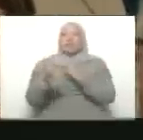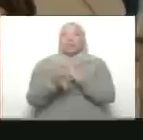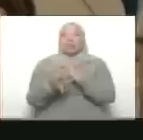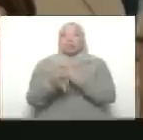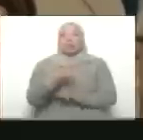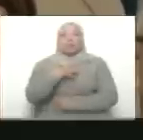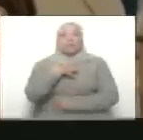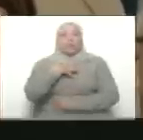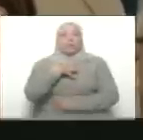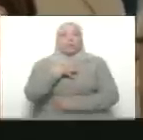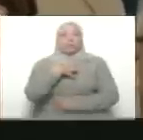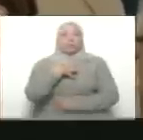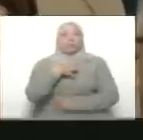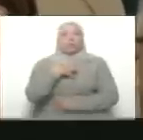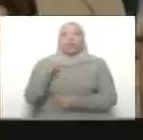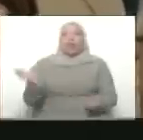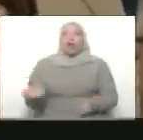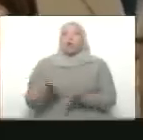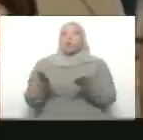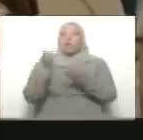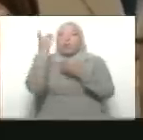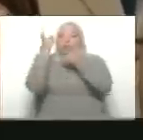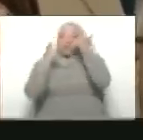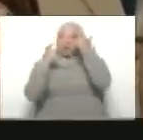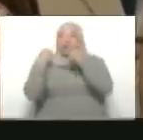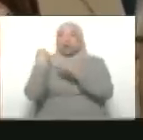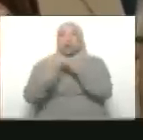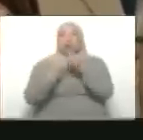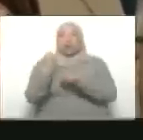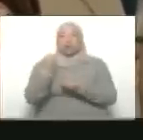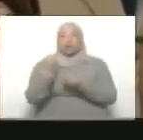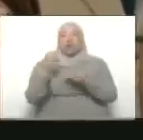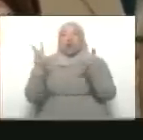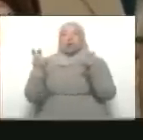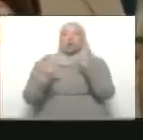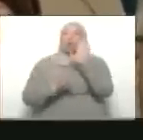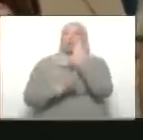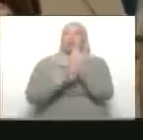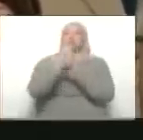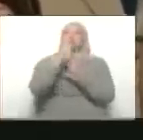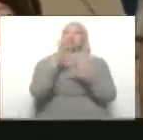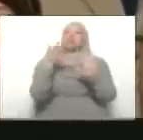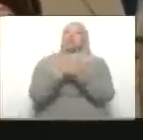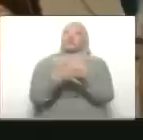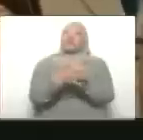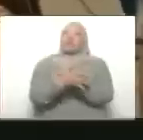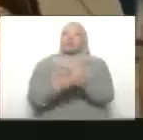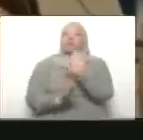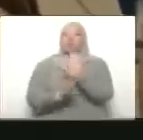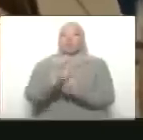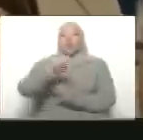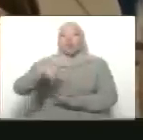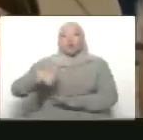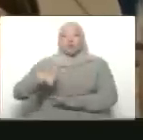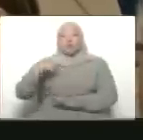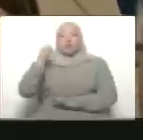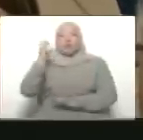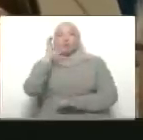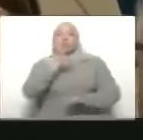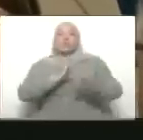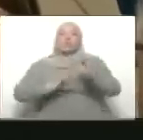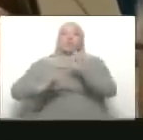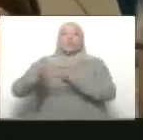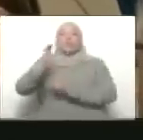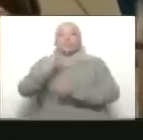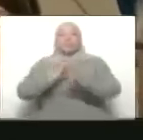promover el conocimiento nacional las capacidades tecnológicas la innovación pero sobre todo Para potenciar nuestras capacidades científicas que